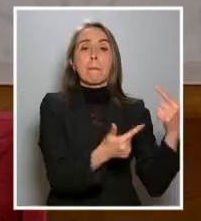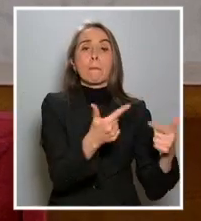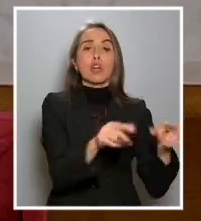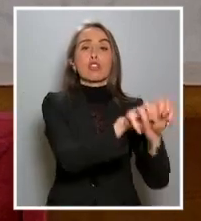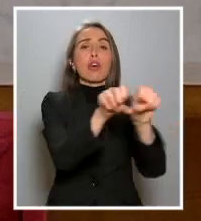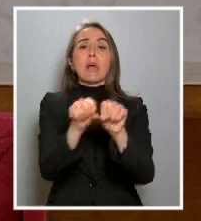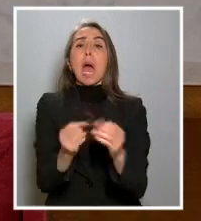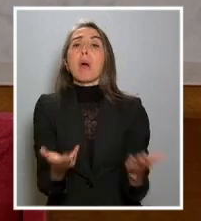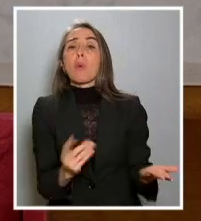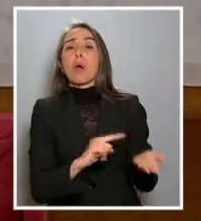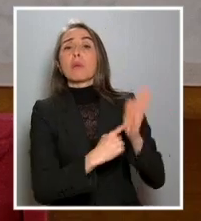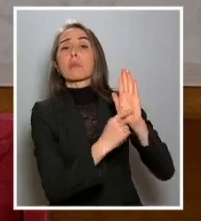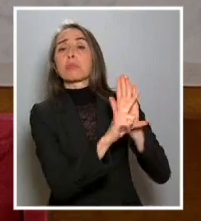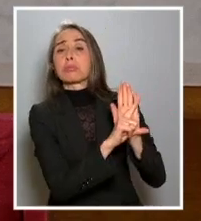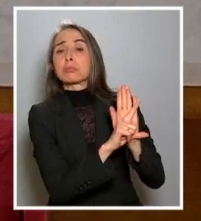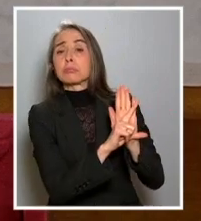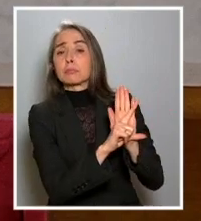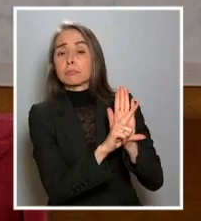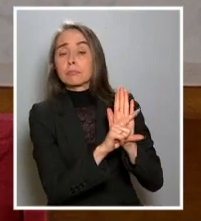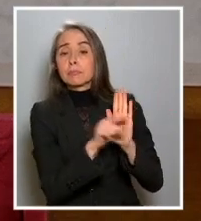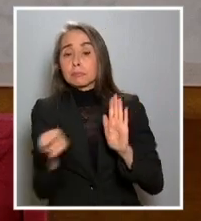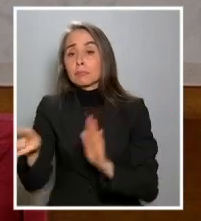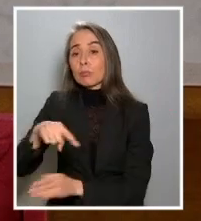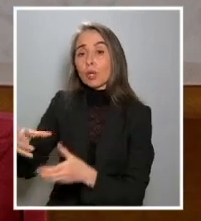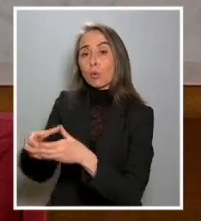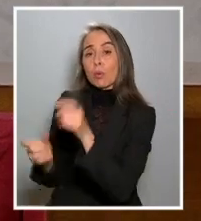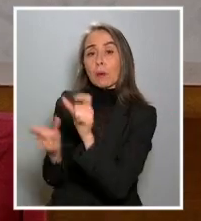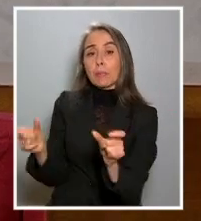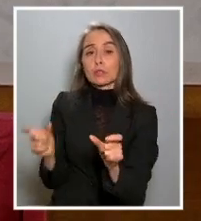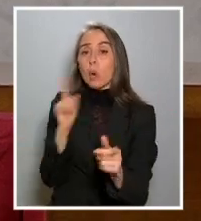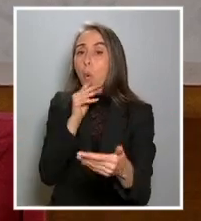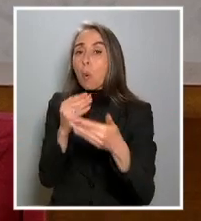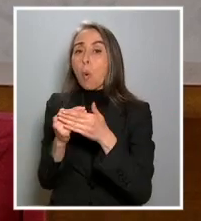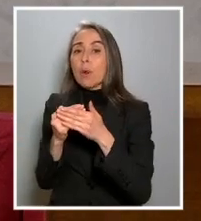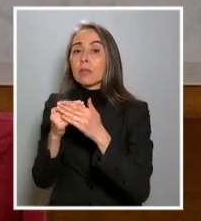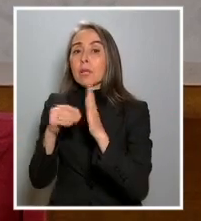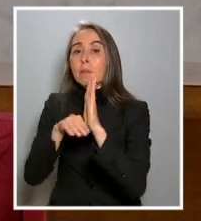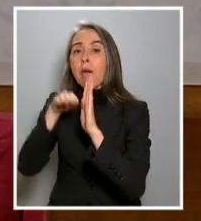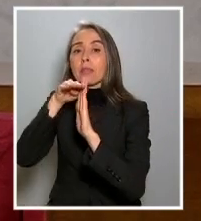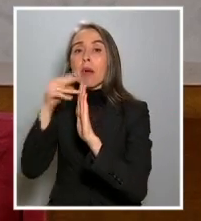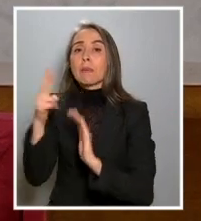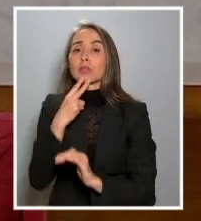de acuerdo, es aquel sector que está en la última etapa de su vida.